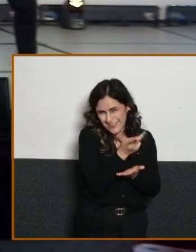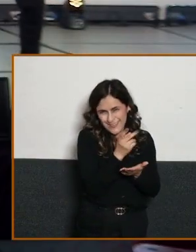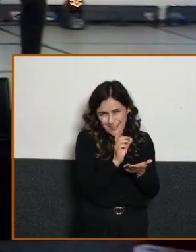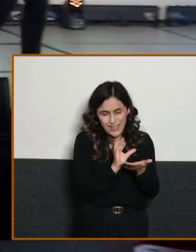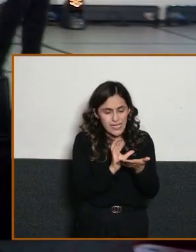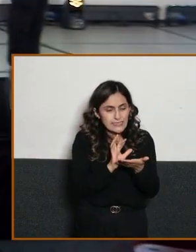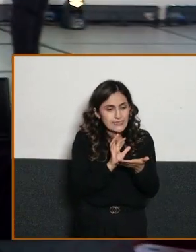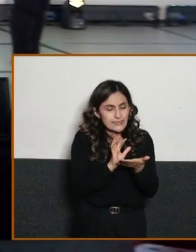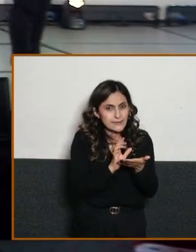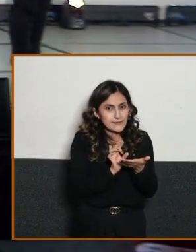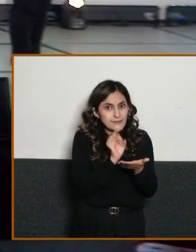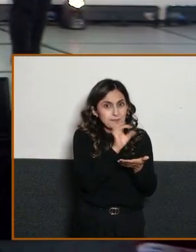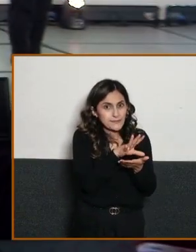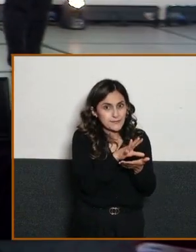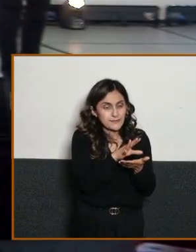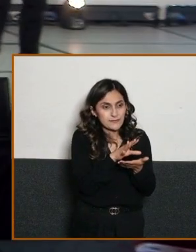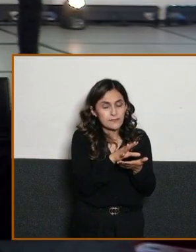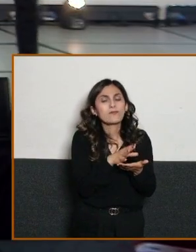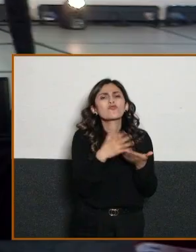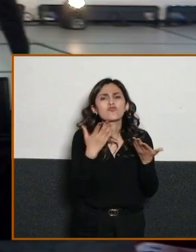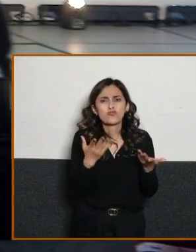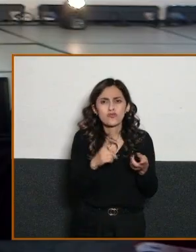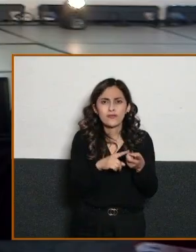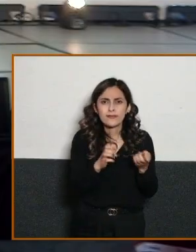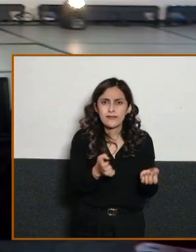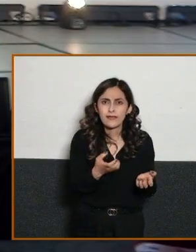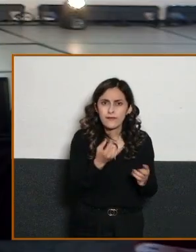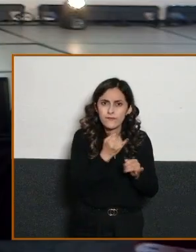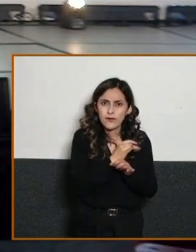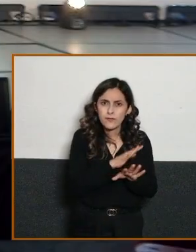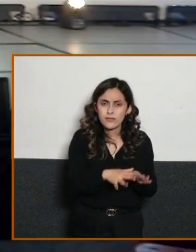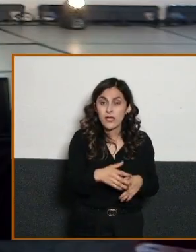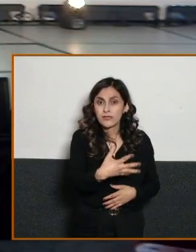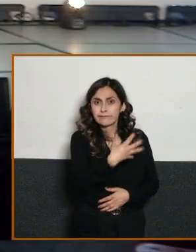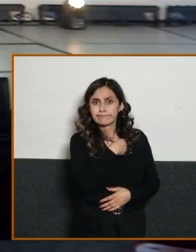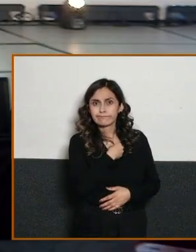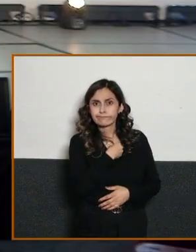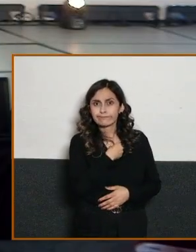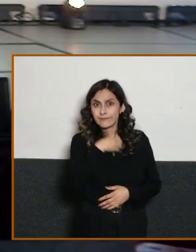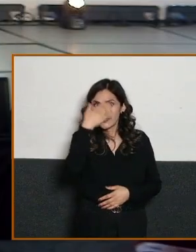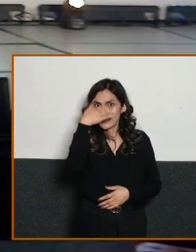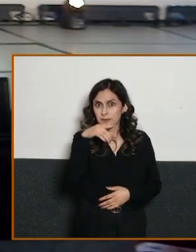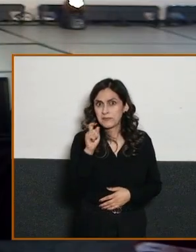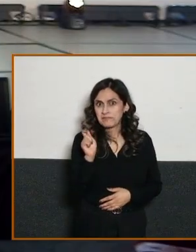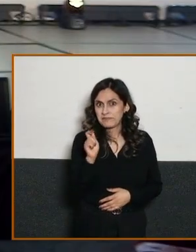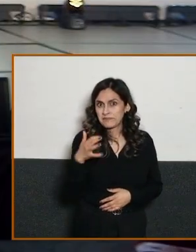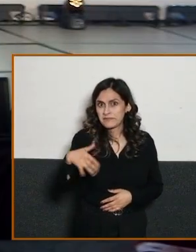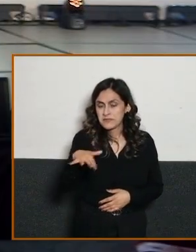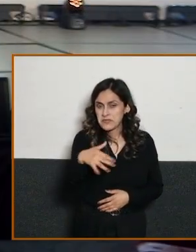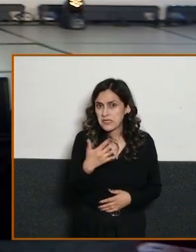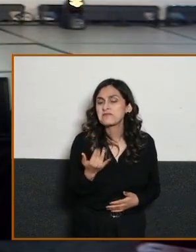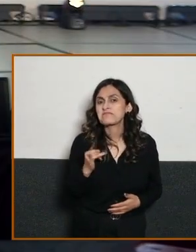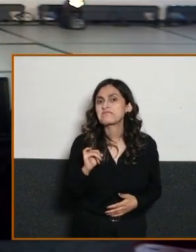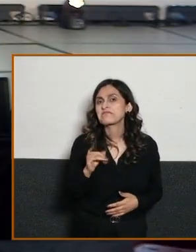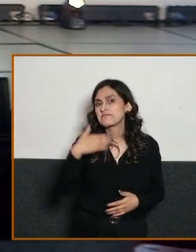¿A dónde se va esa información? ¿Dónde está? ¿Ya sabe que estoy buscando pareja? Sí.